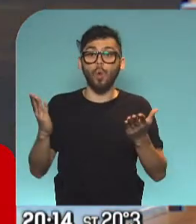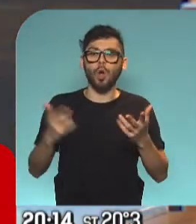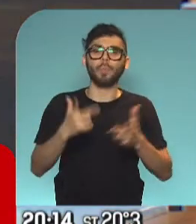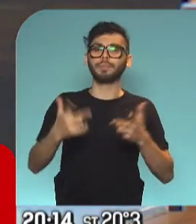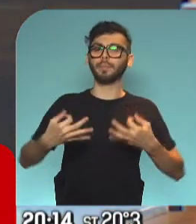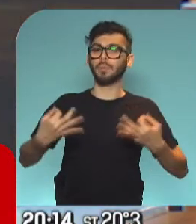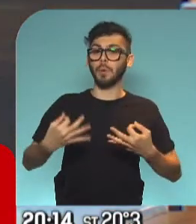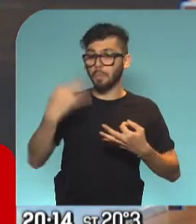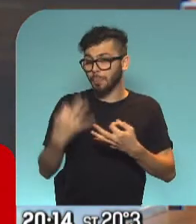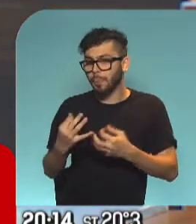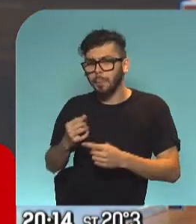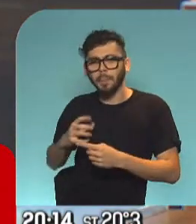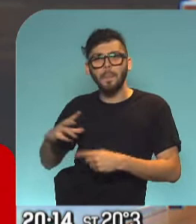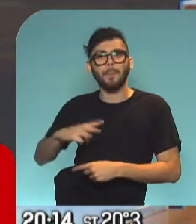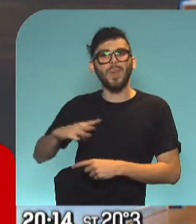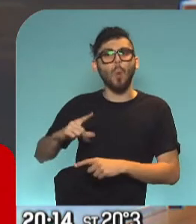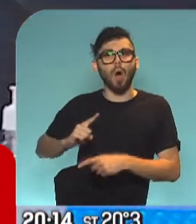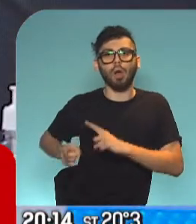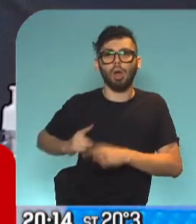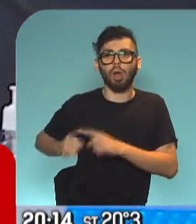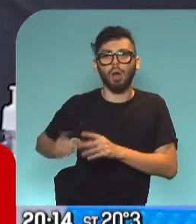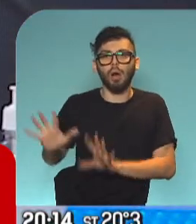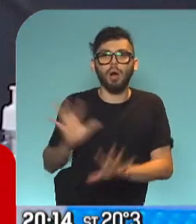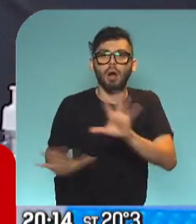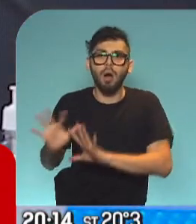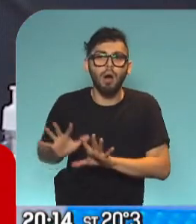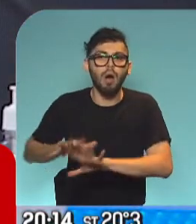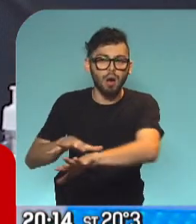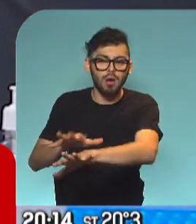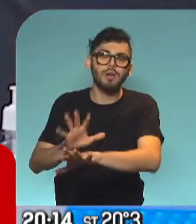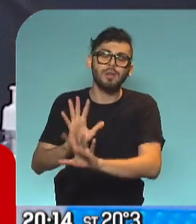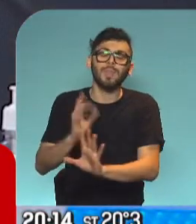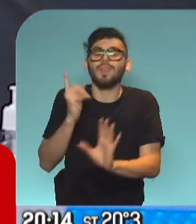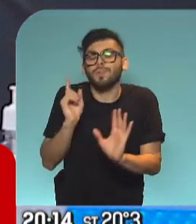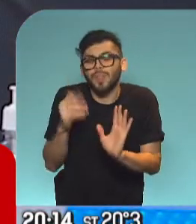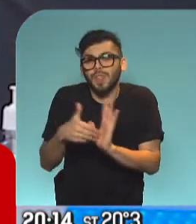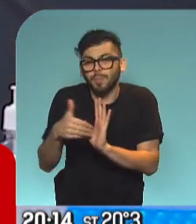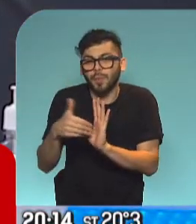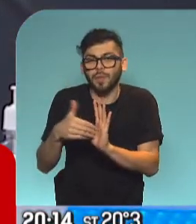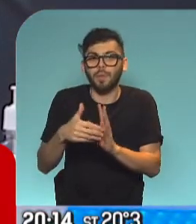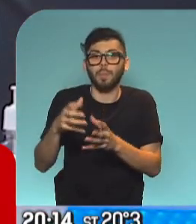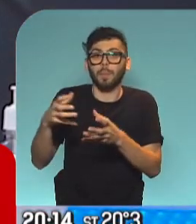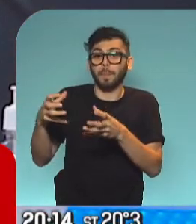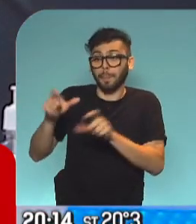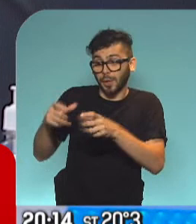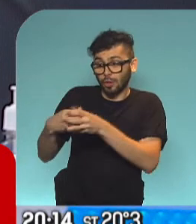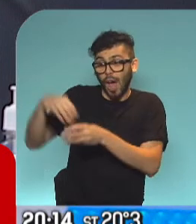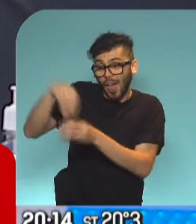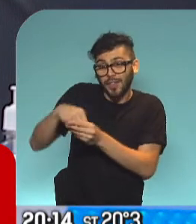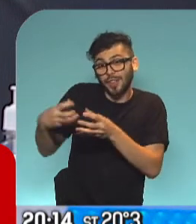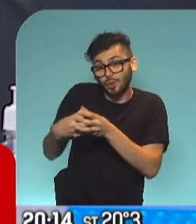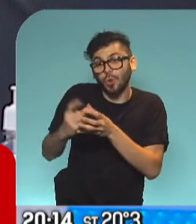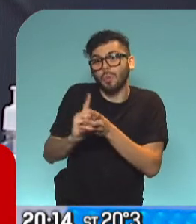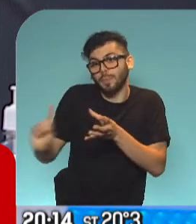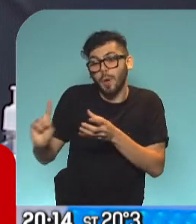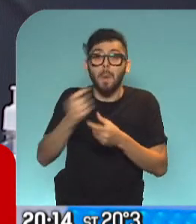se ordenó otra. Sí, o se también, organizó, si quieres cambiar el bueno, igual verbo. una cosa es lo que diga Macri, otra cosa es lo que digan los militantes, pero se organizó,